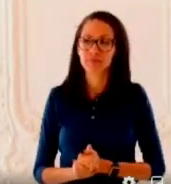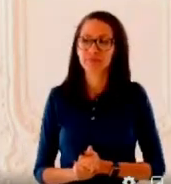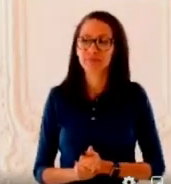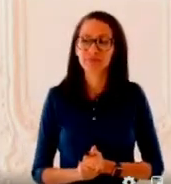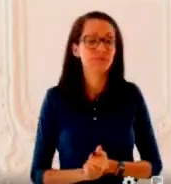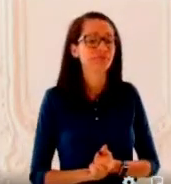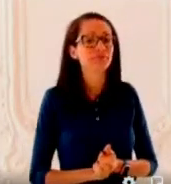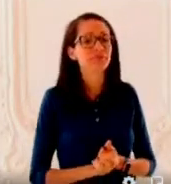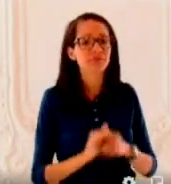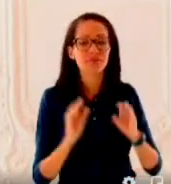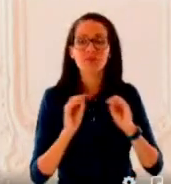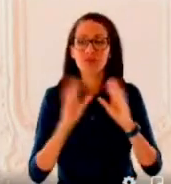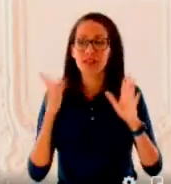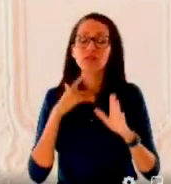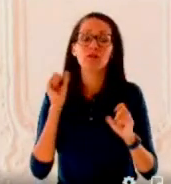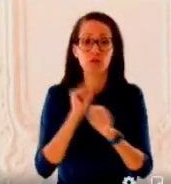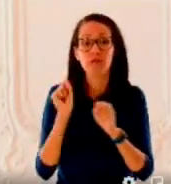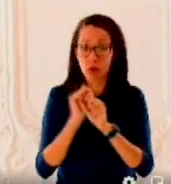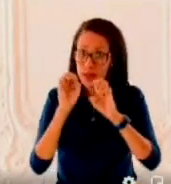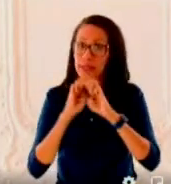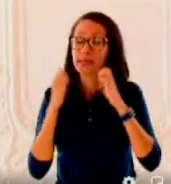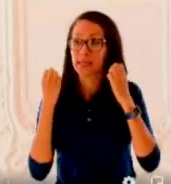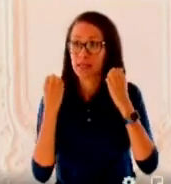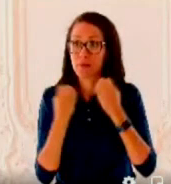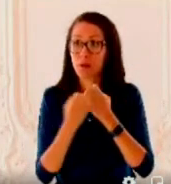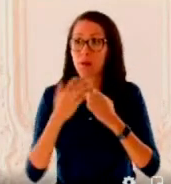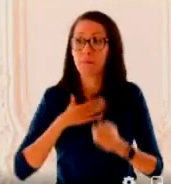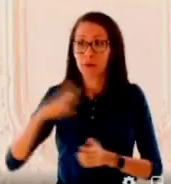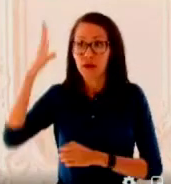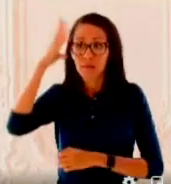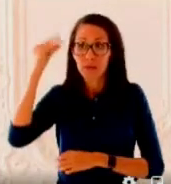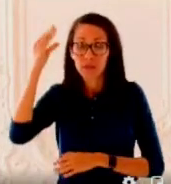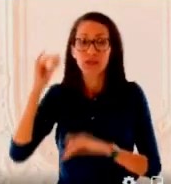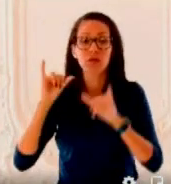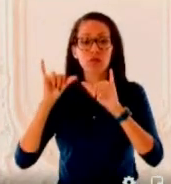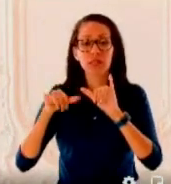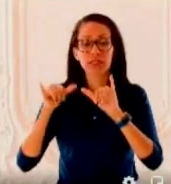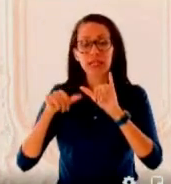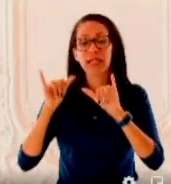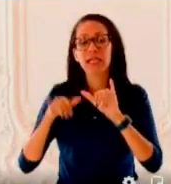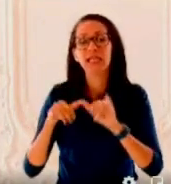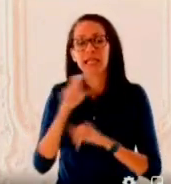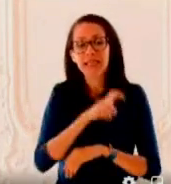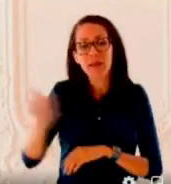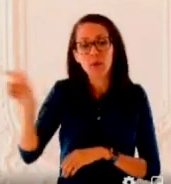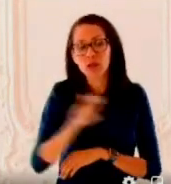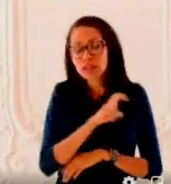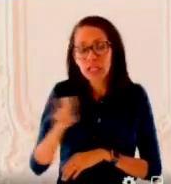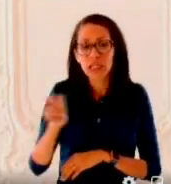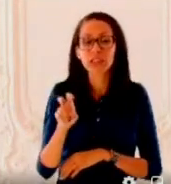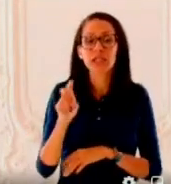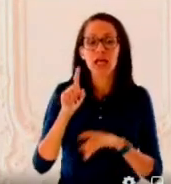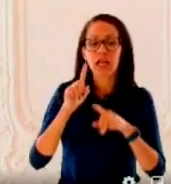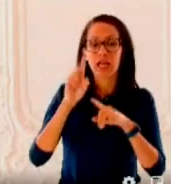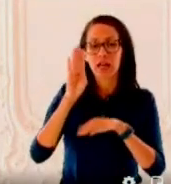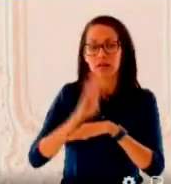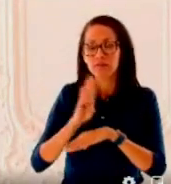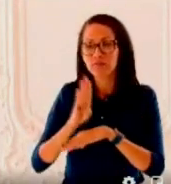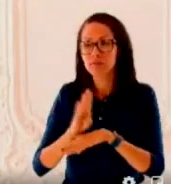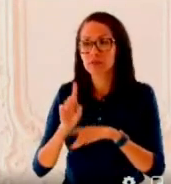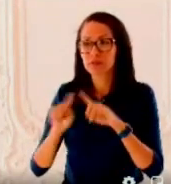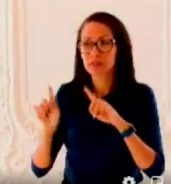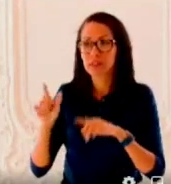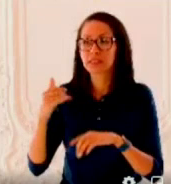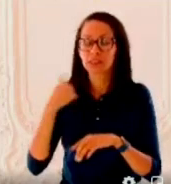Por supuesto, esto va a ser un trabajo en equipo. Mi experiencia es como ingeniera de transportación en gerencia de proyectos multidisciplinarios. Sí tengo